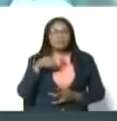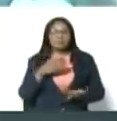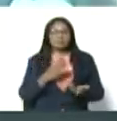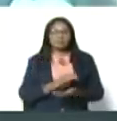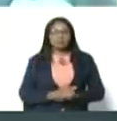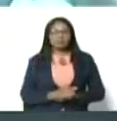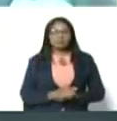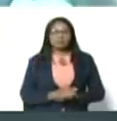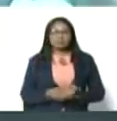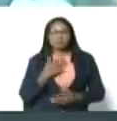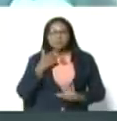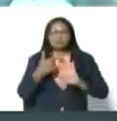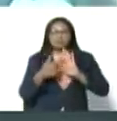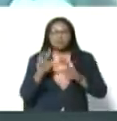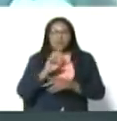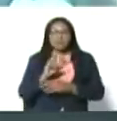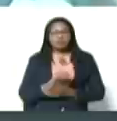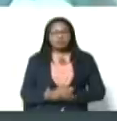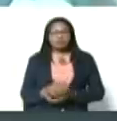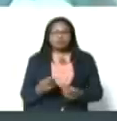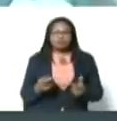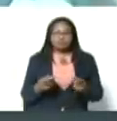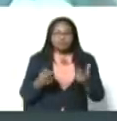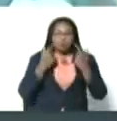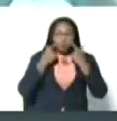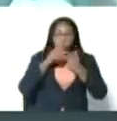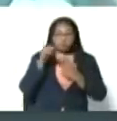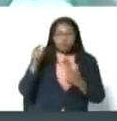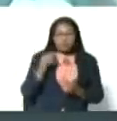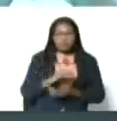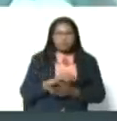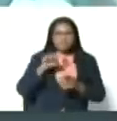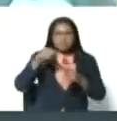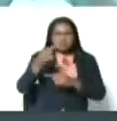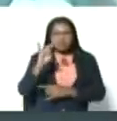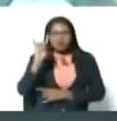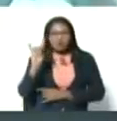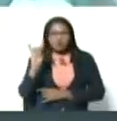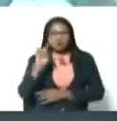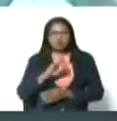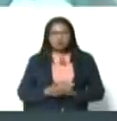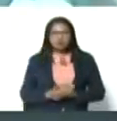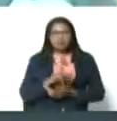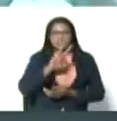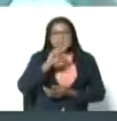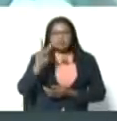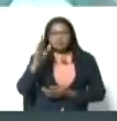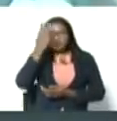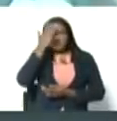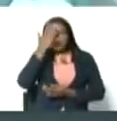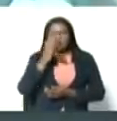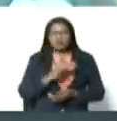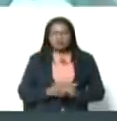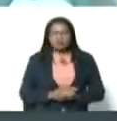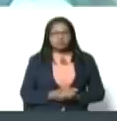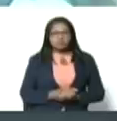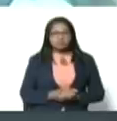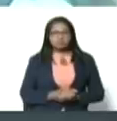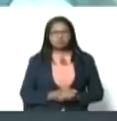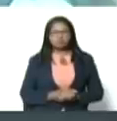estamos transmitiendo. Y fíjense ustedes, mañana lunes 22 de febrero,